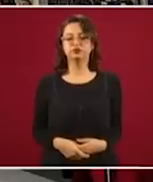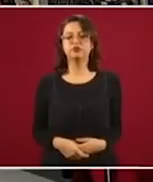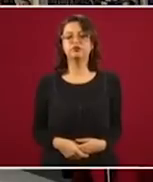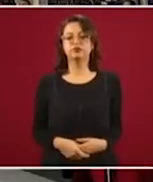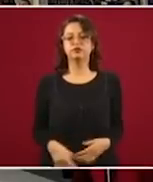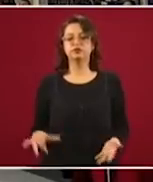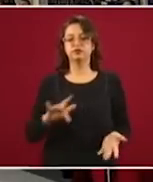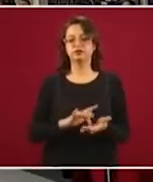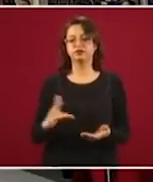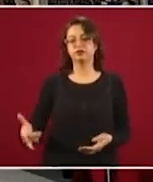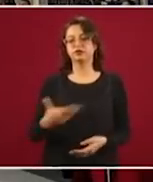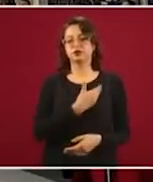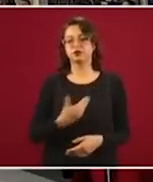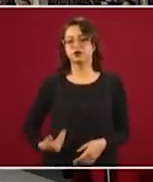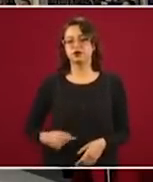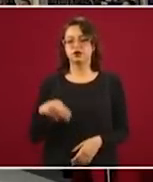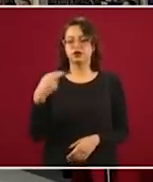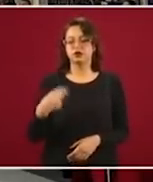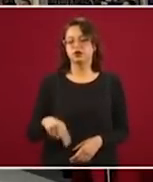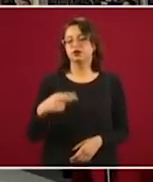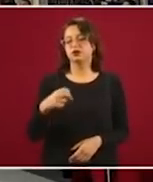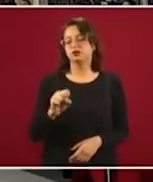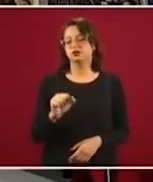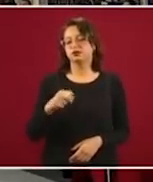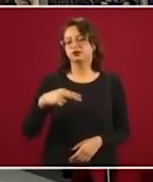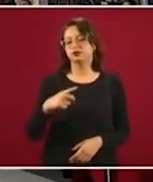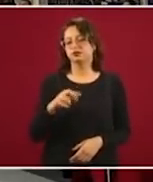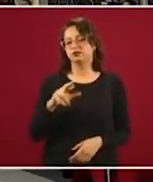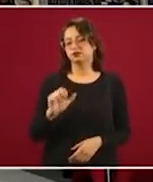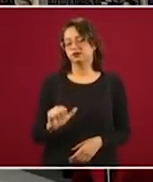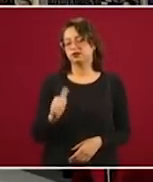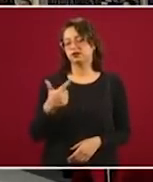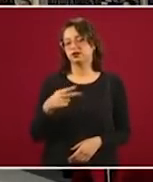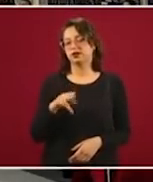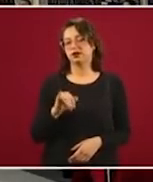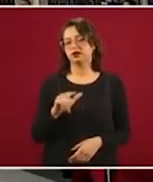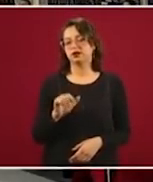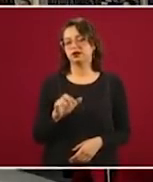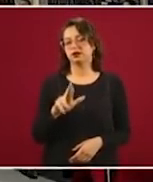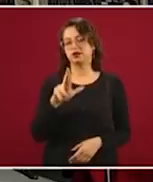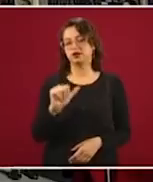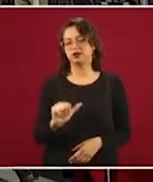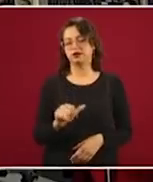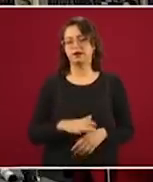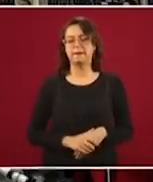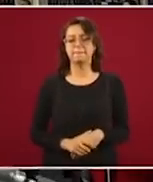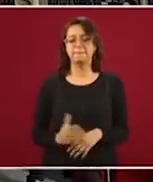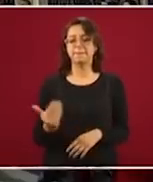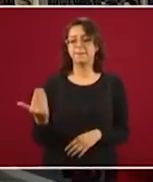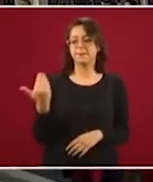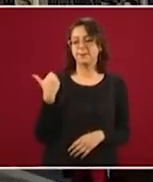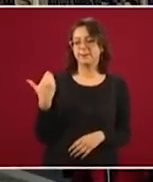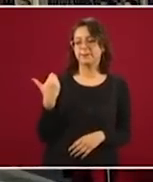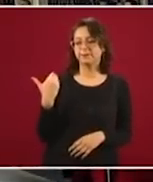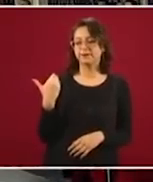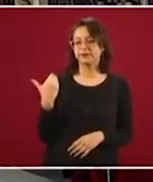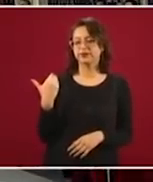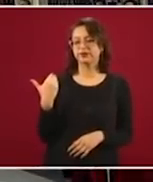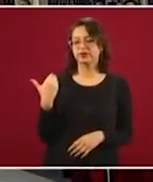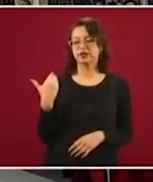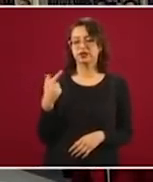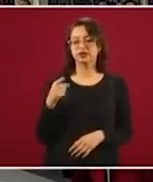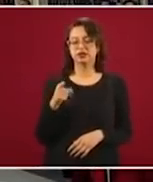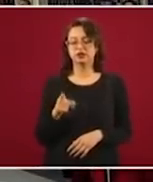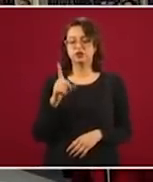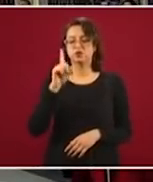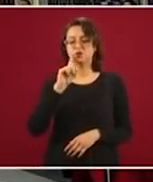Gracias, señor presidente. Sandra Aguilera, de Grupo Larsa Comunicaciones. Hace unos días tuvo a luz, dio a luz